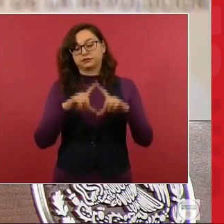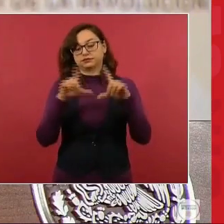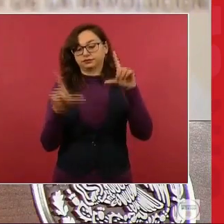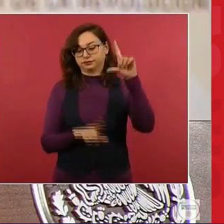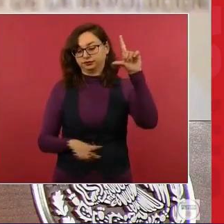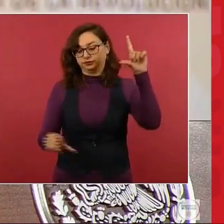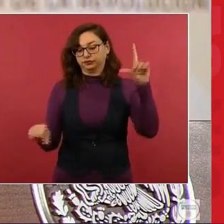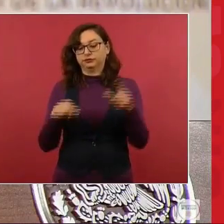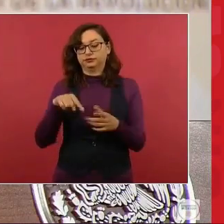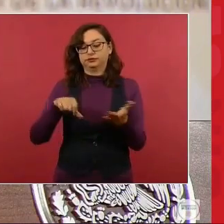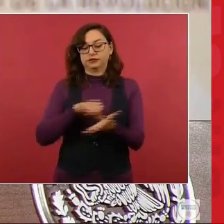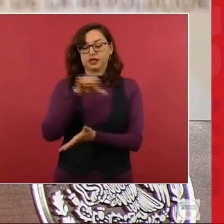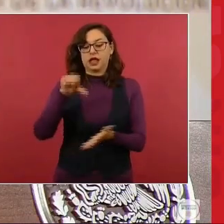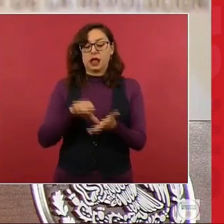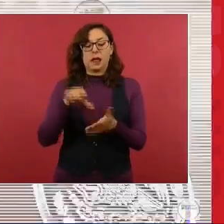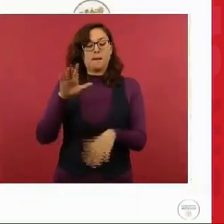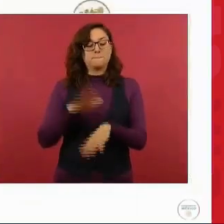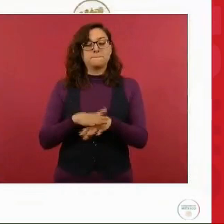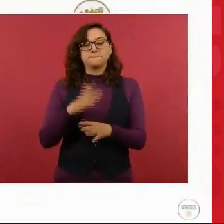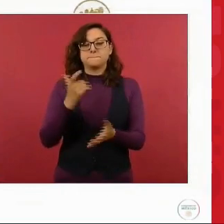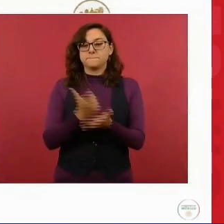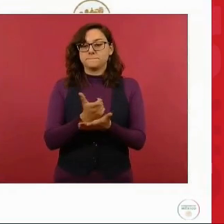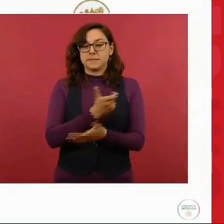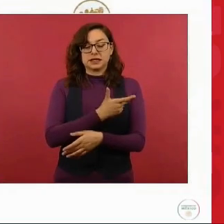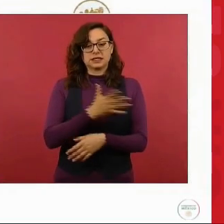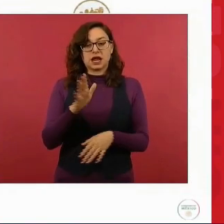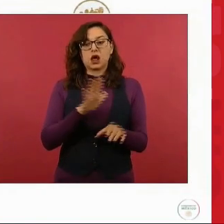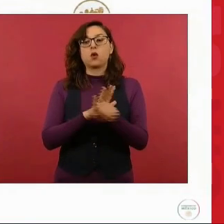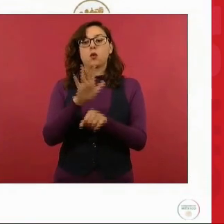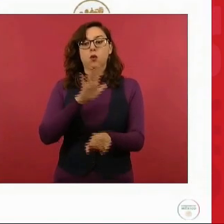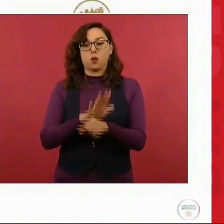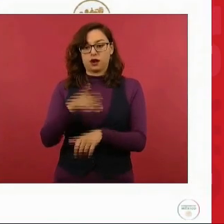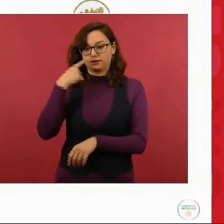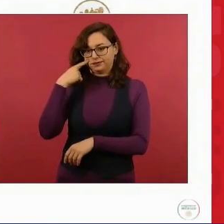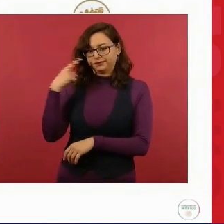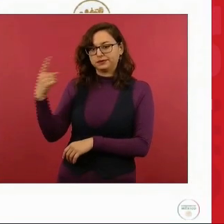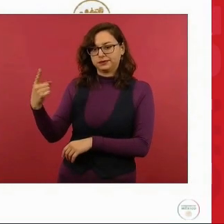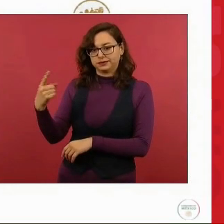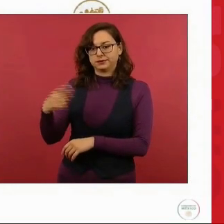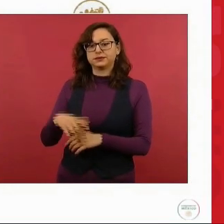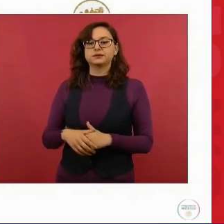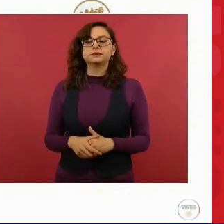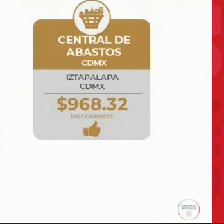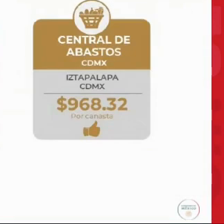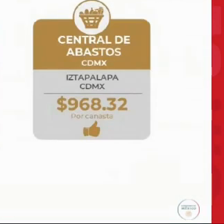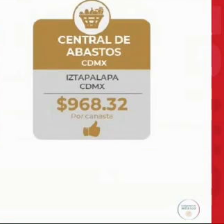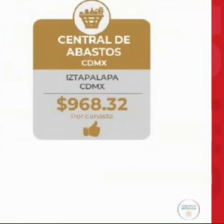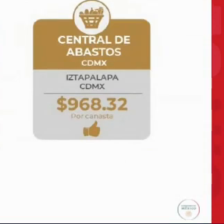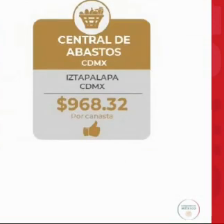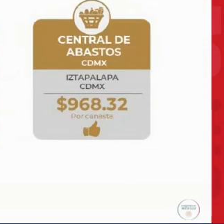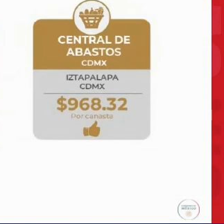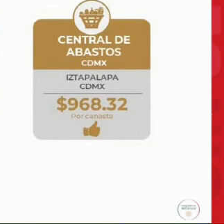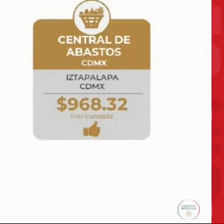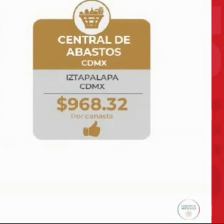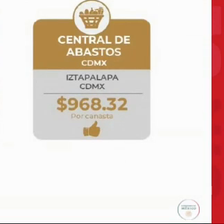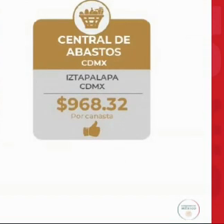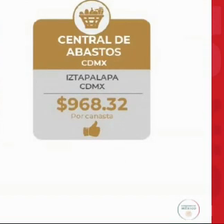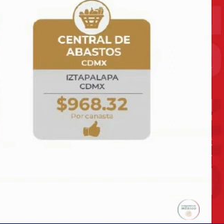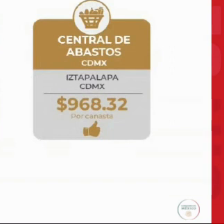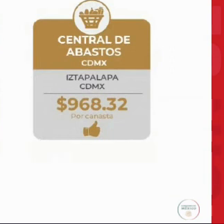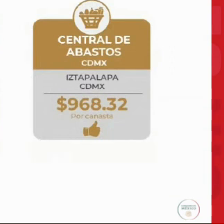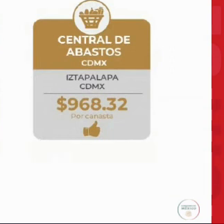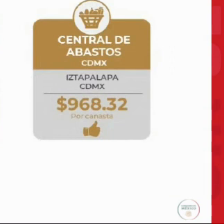país, la canasta más cara, recuerden, son los mismos 24 productos en las mismas cantidades que